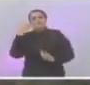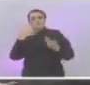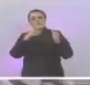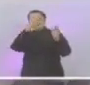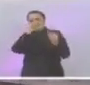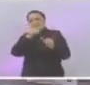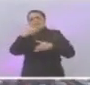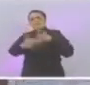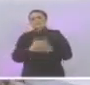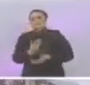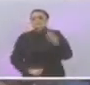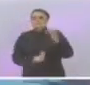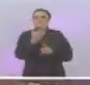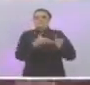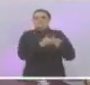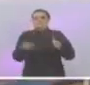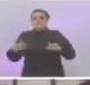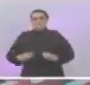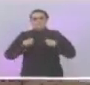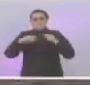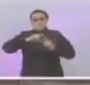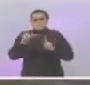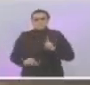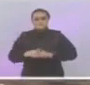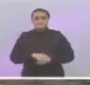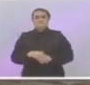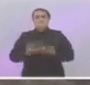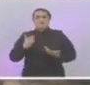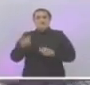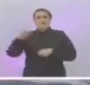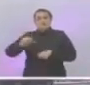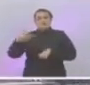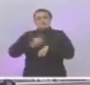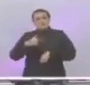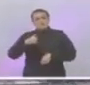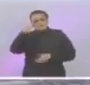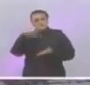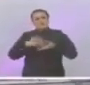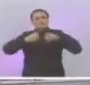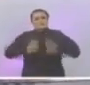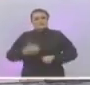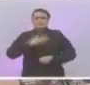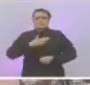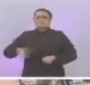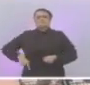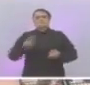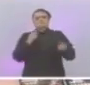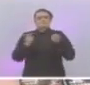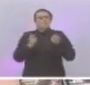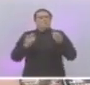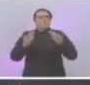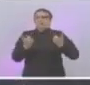respeto esta nueva etapa de la vida nacional. El día de hoy reafirmo que en mi gobierno no ha